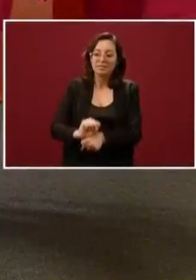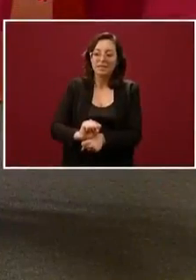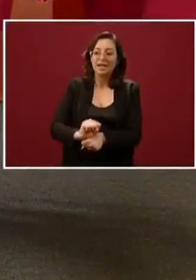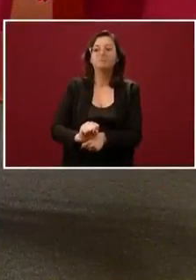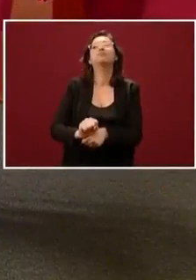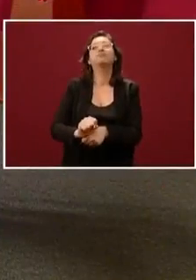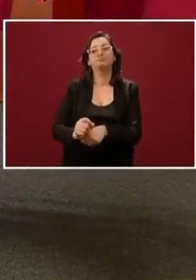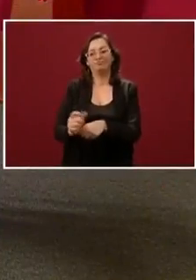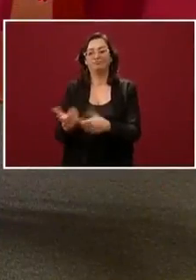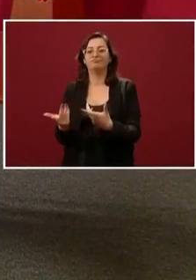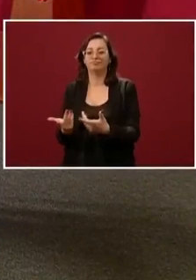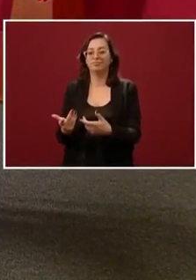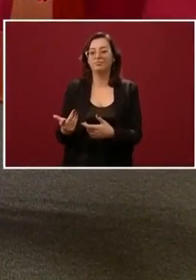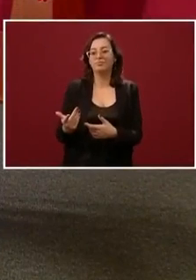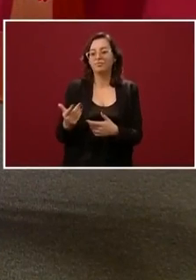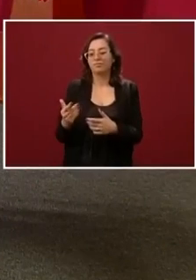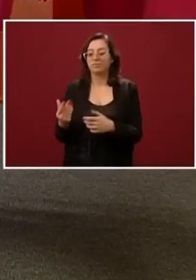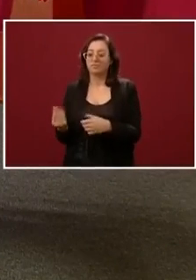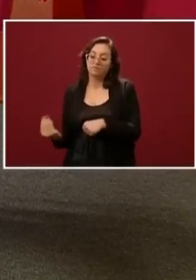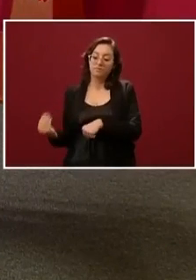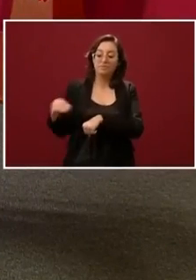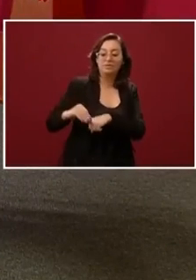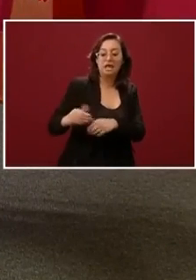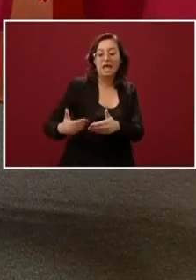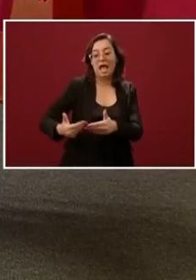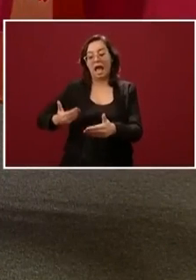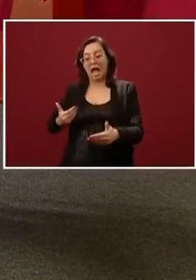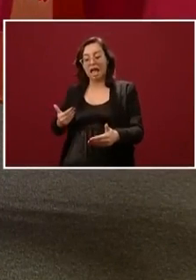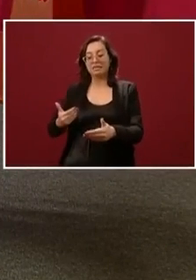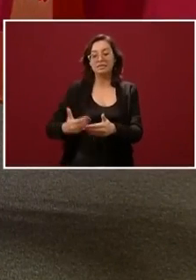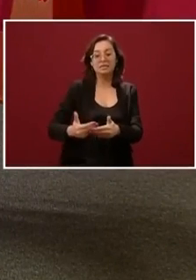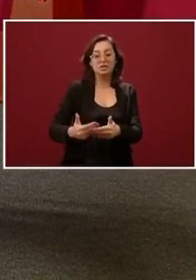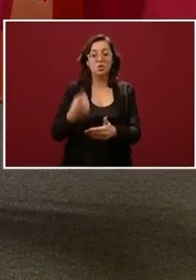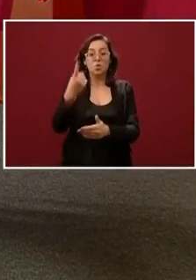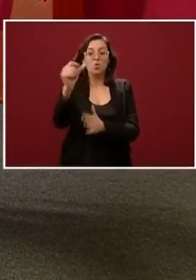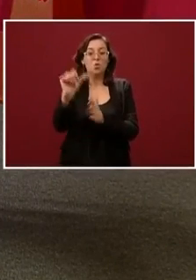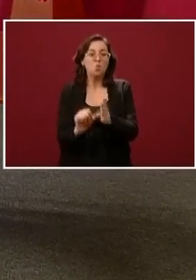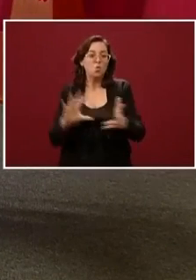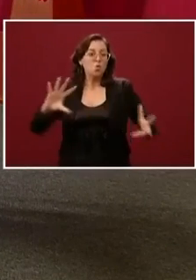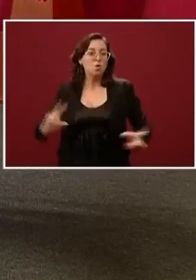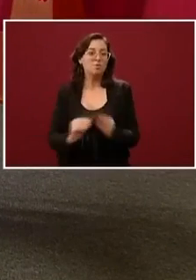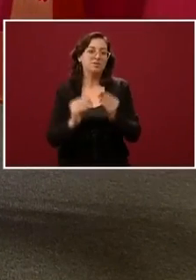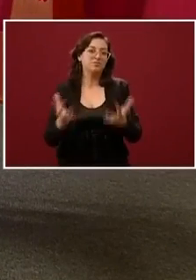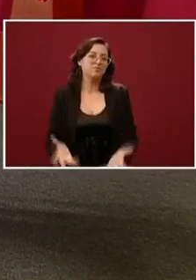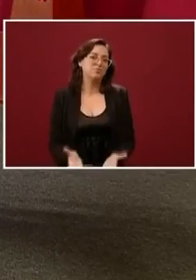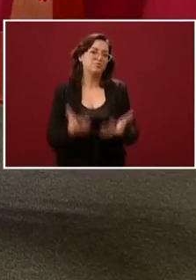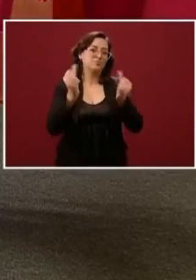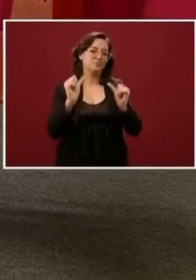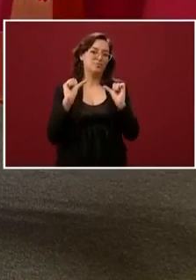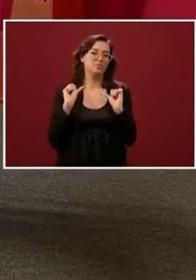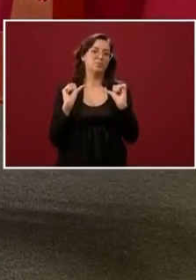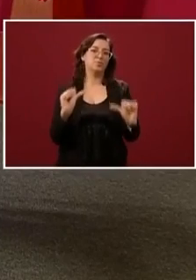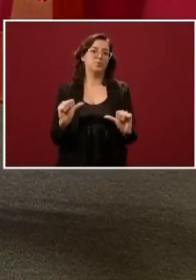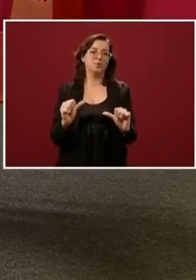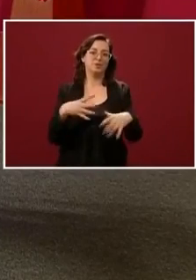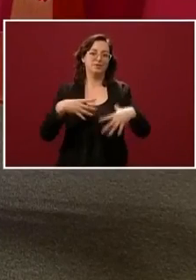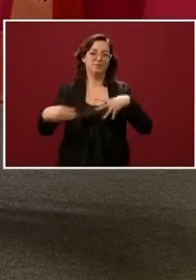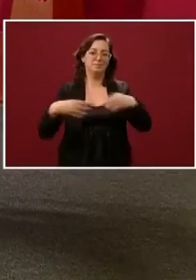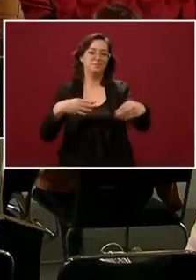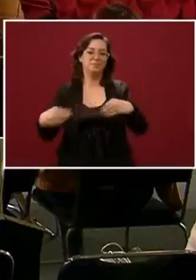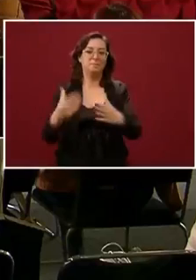A estas les agregamos unos pocos días antes y ganamos todo un mes de reducción de la